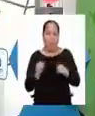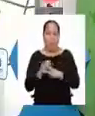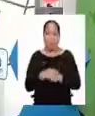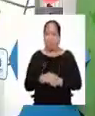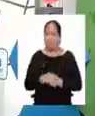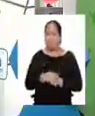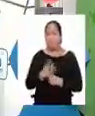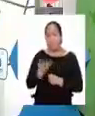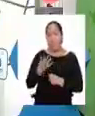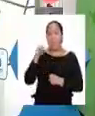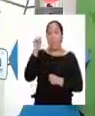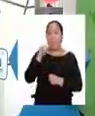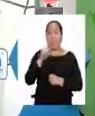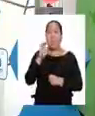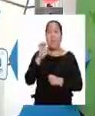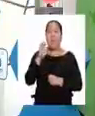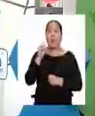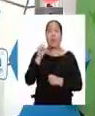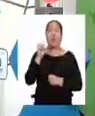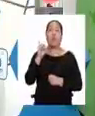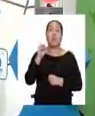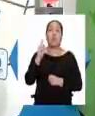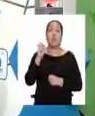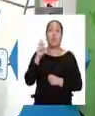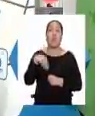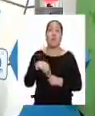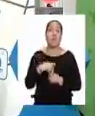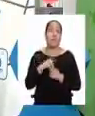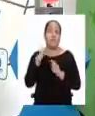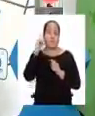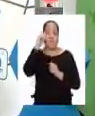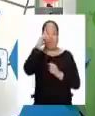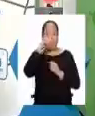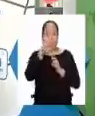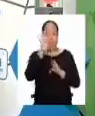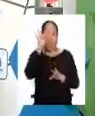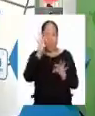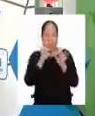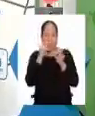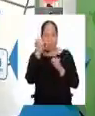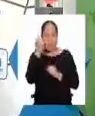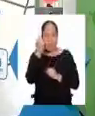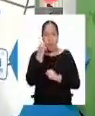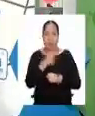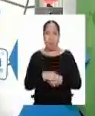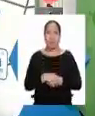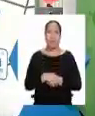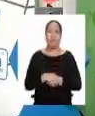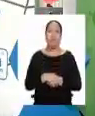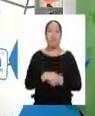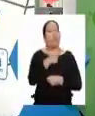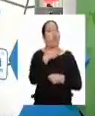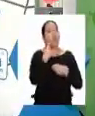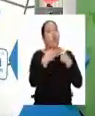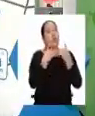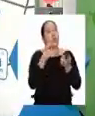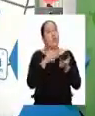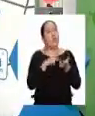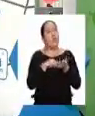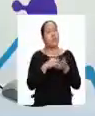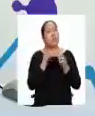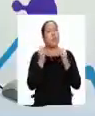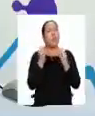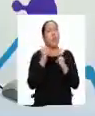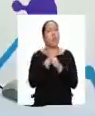Bueno, y eso es porque el ecosistema y sus leyes son muy complejas. Delta, ¿podrías contarnos un poco más de cómo funciona el